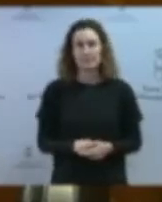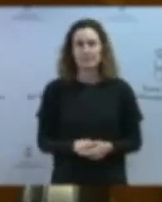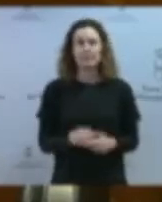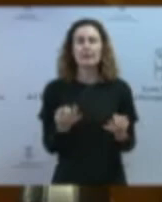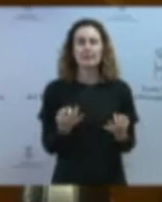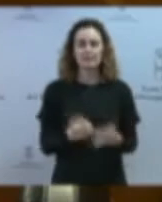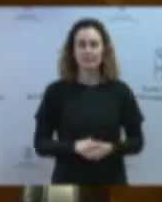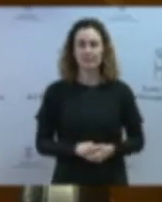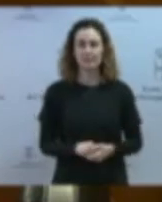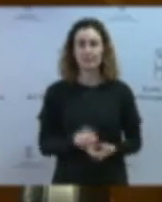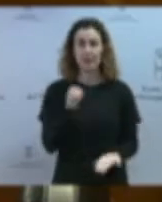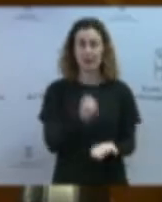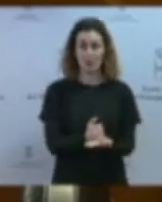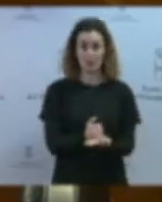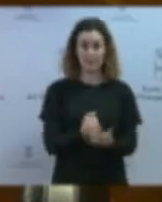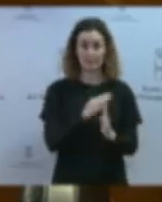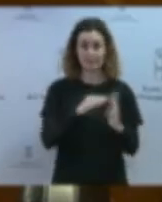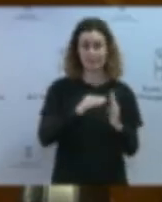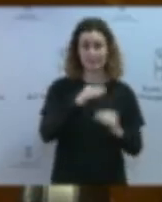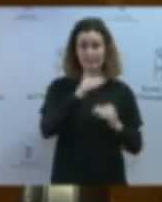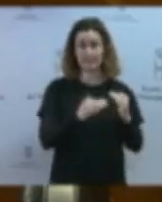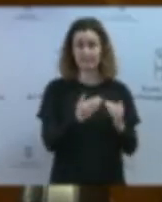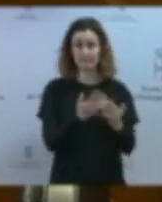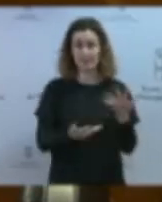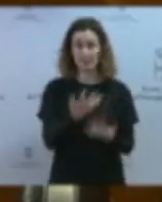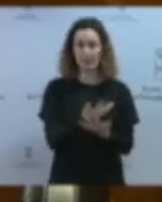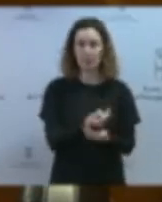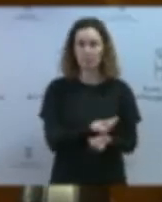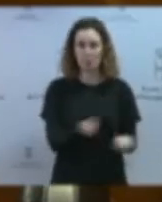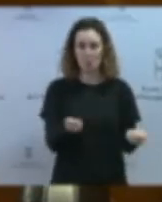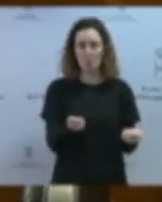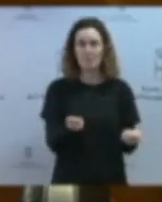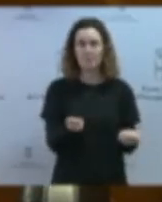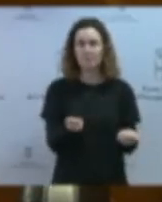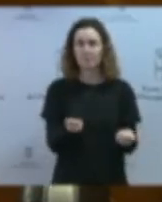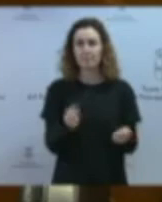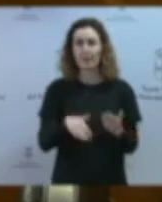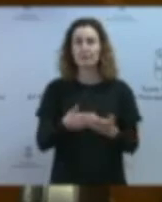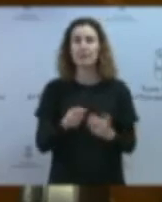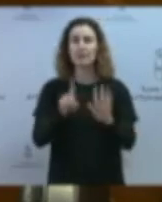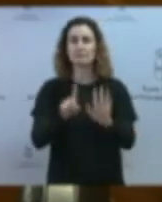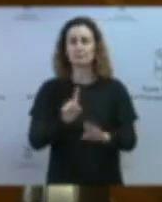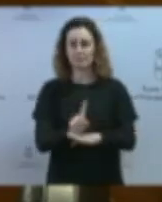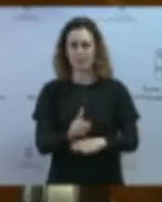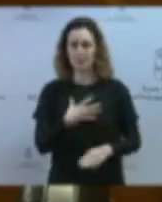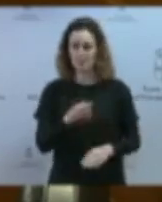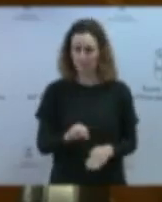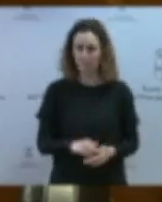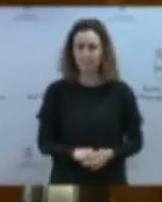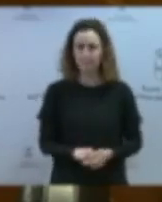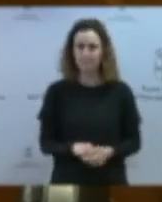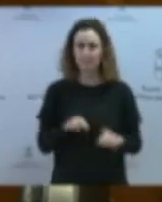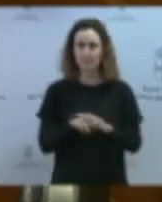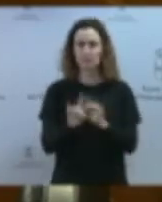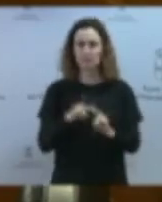que los grupos de convivencia se pueden extender hasta sexto de primaria, que habrá recursos extraordinarios para los centros derivados de esas